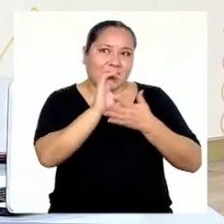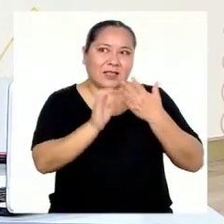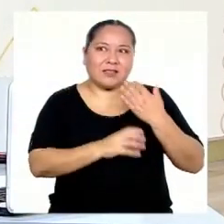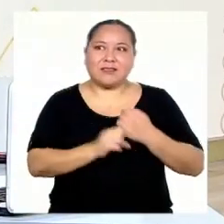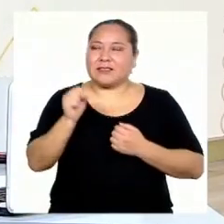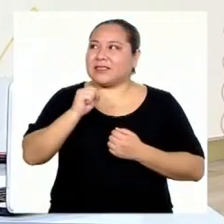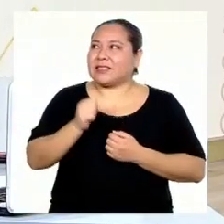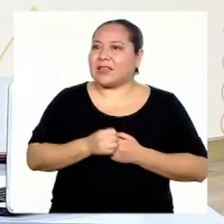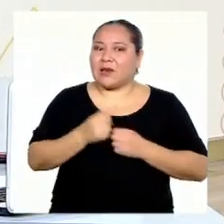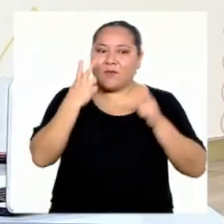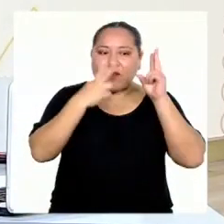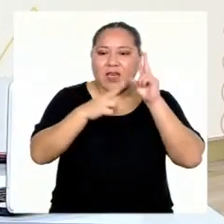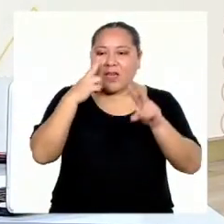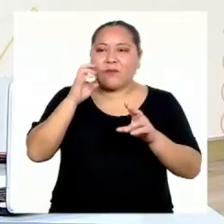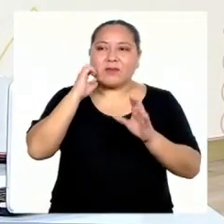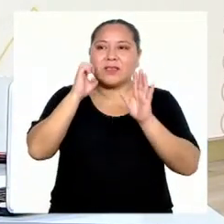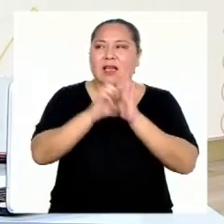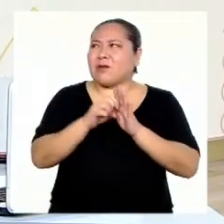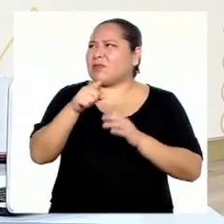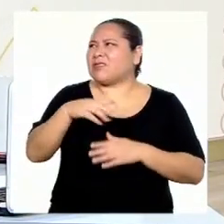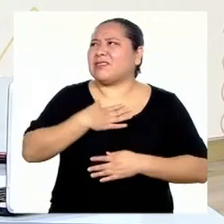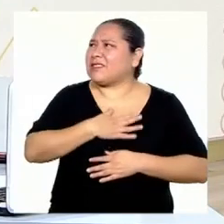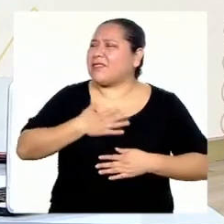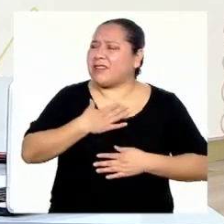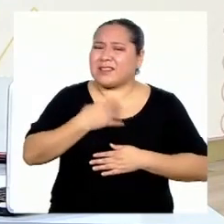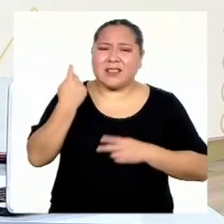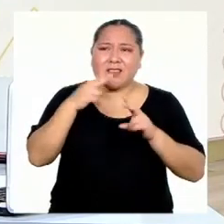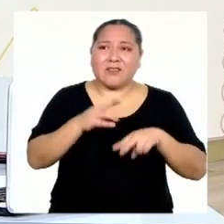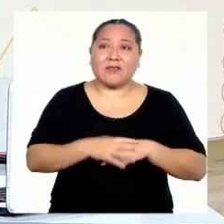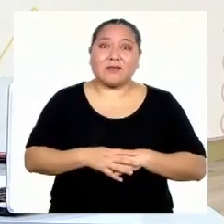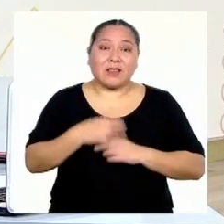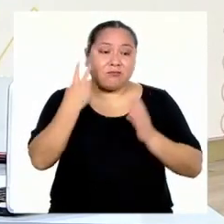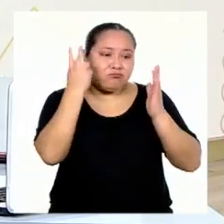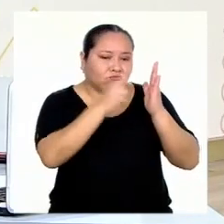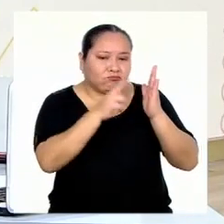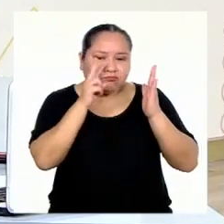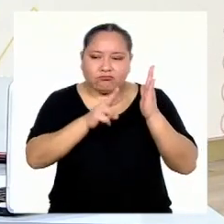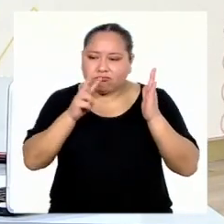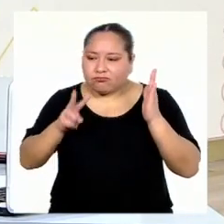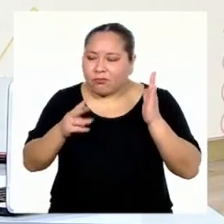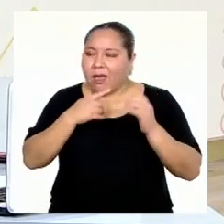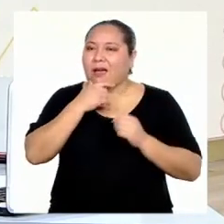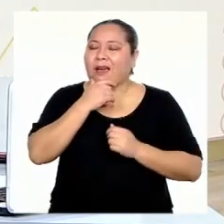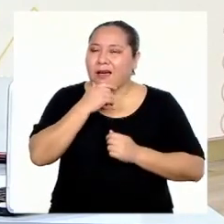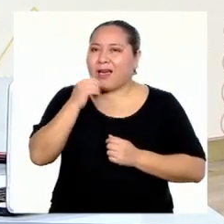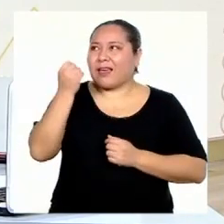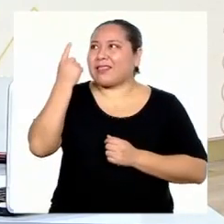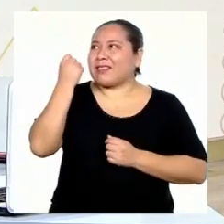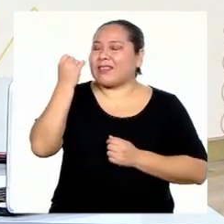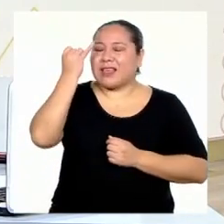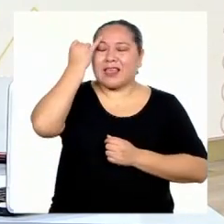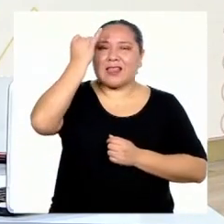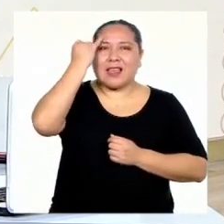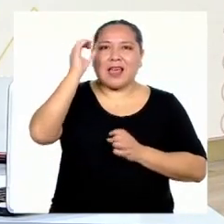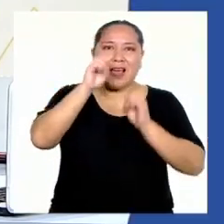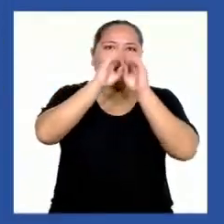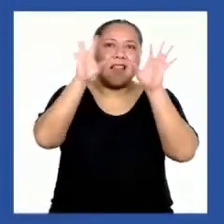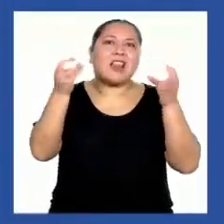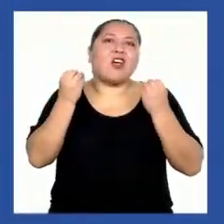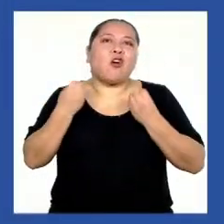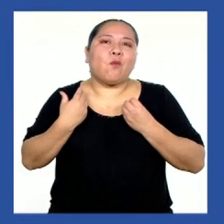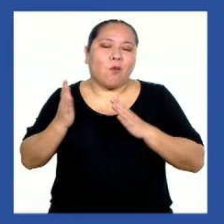Cuando analizamos ejemplos, podemos ver características ya presentes en el texto que vamos a escribir y nos permite tener una idea clara de cómo